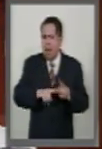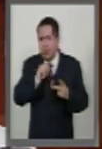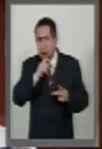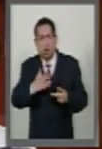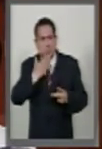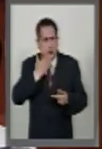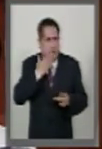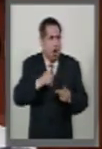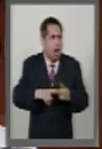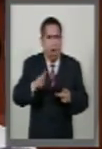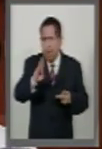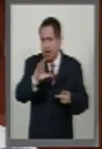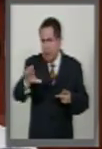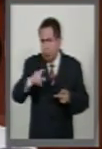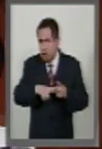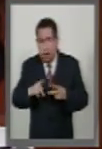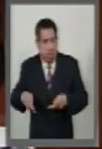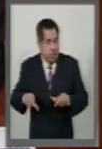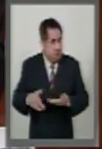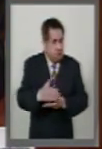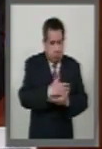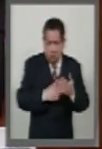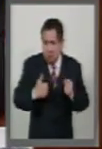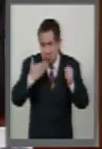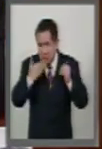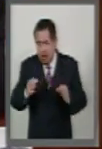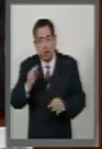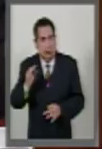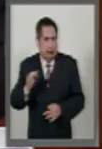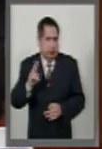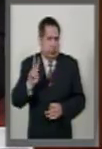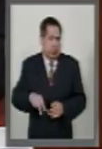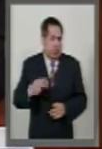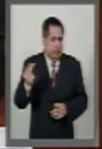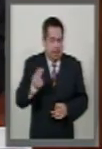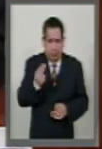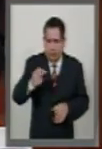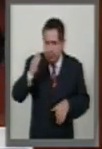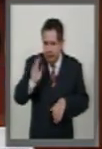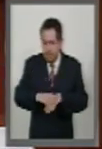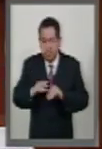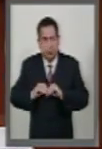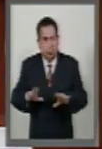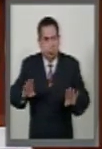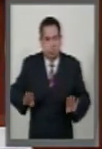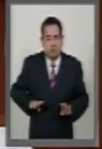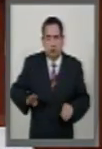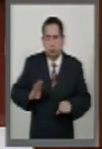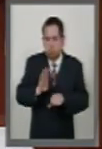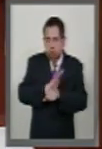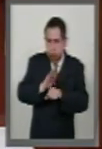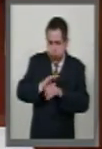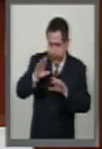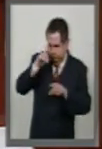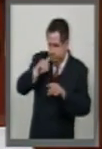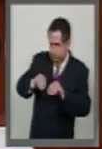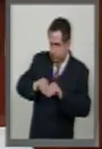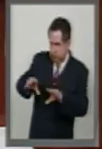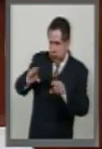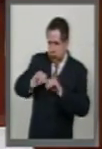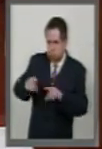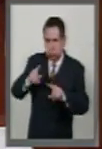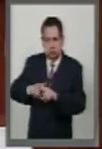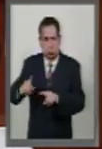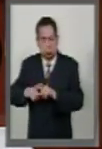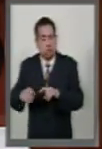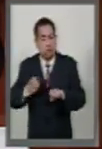Sonora y Baja California, pero es necesario. Queremos que estos beneficios lleguen a todos los estados